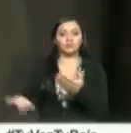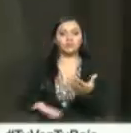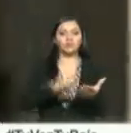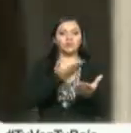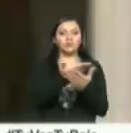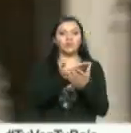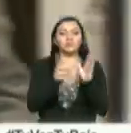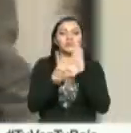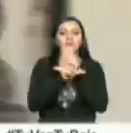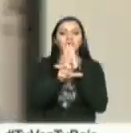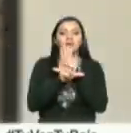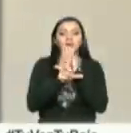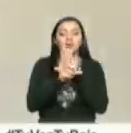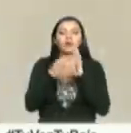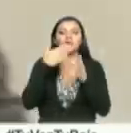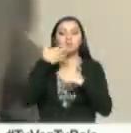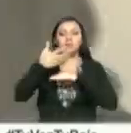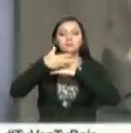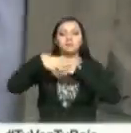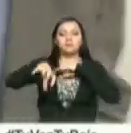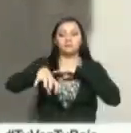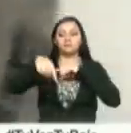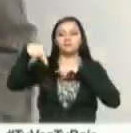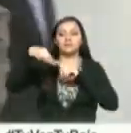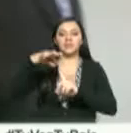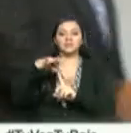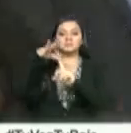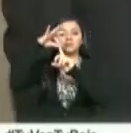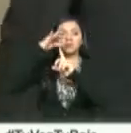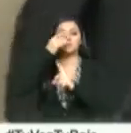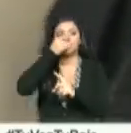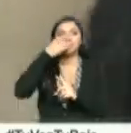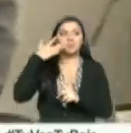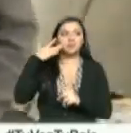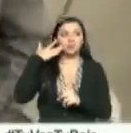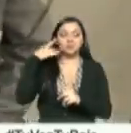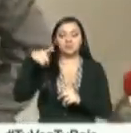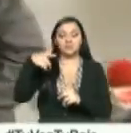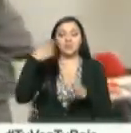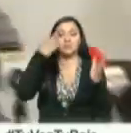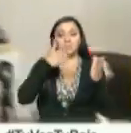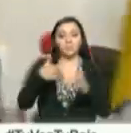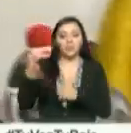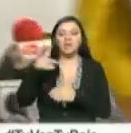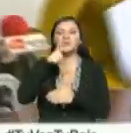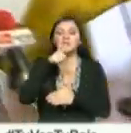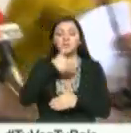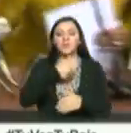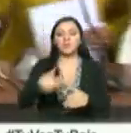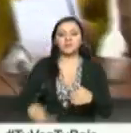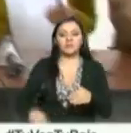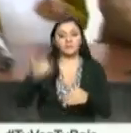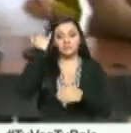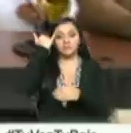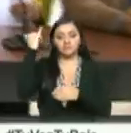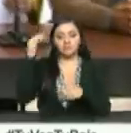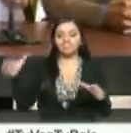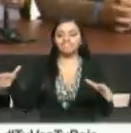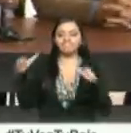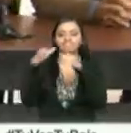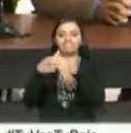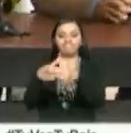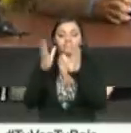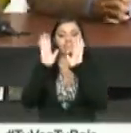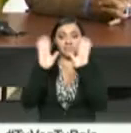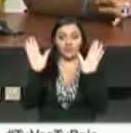el proyecto de ley para la circunscripción territorial especial para la Amazonía, de iniciativa del Ejecutivo. El parlamentario Óscar Ledesma